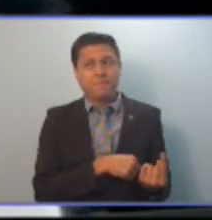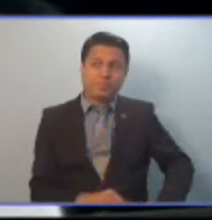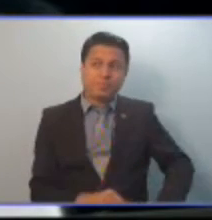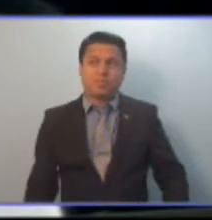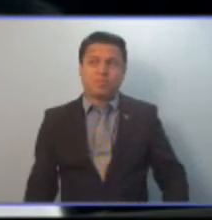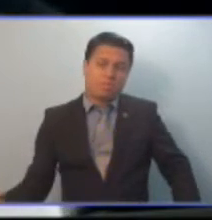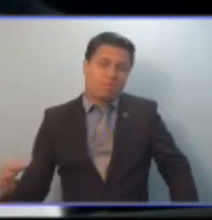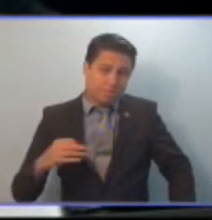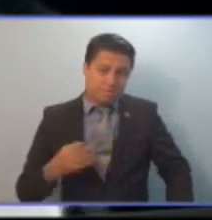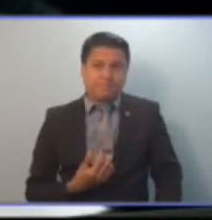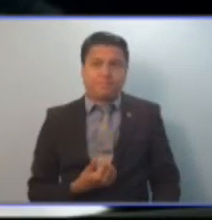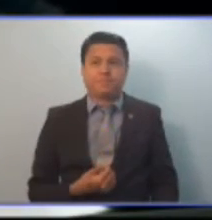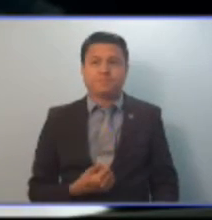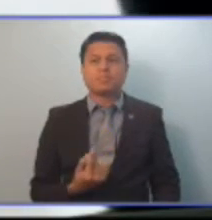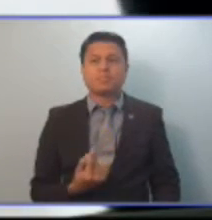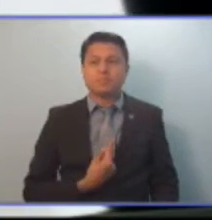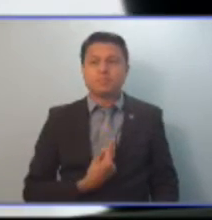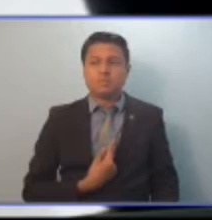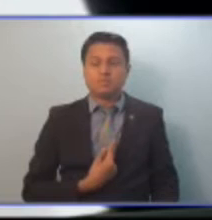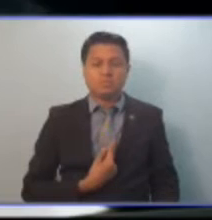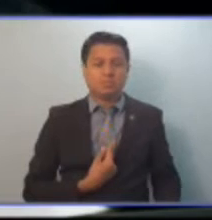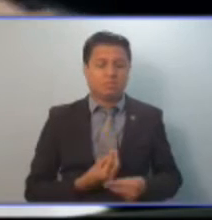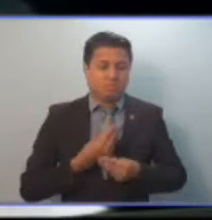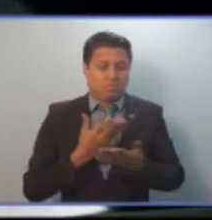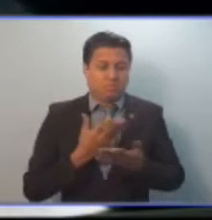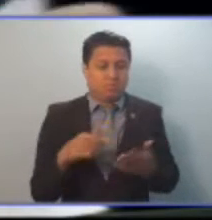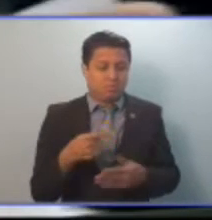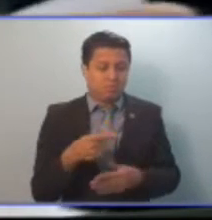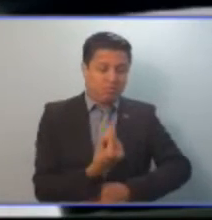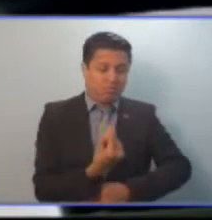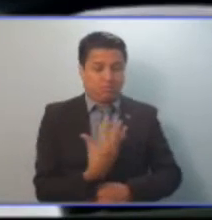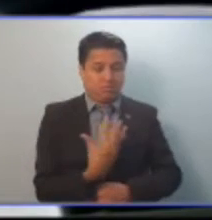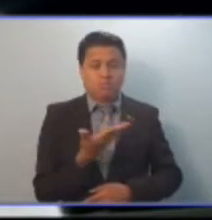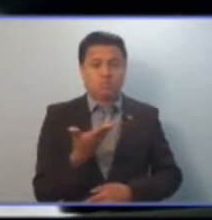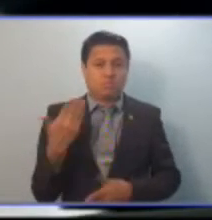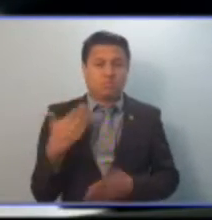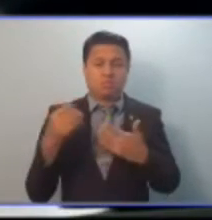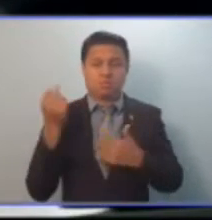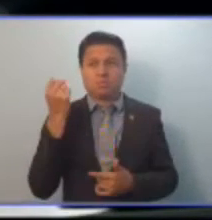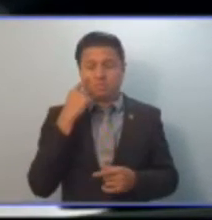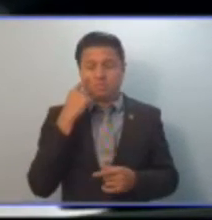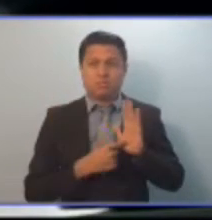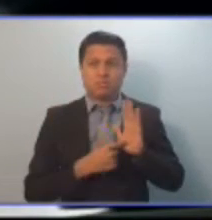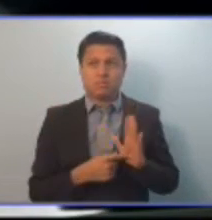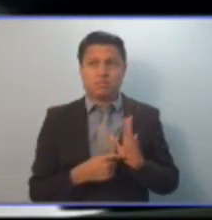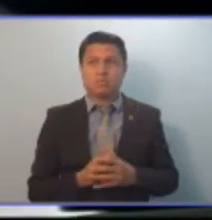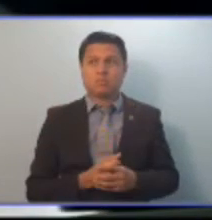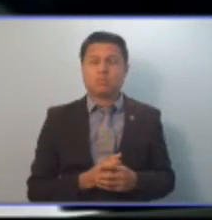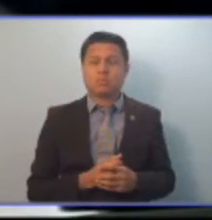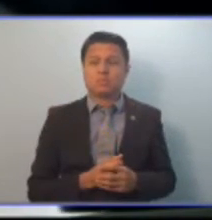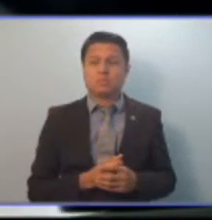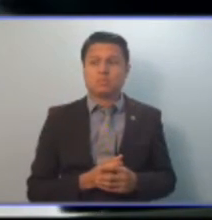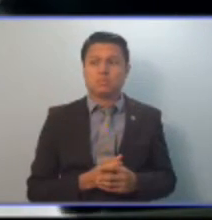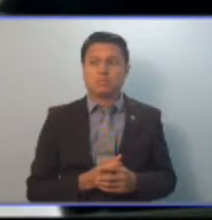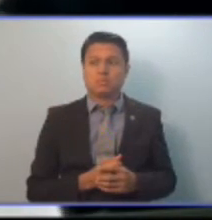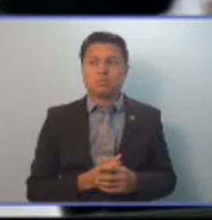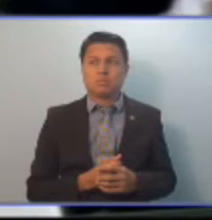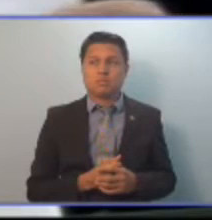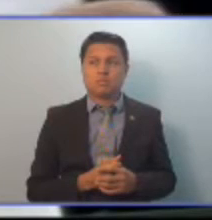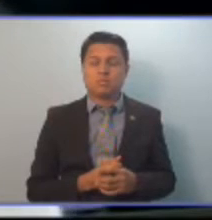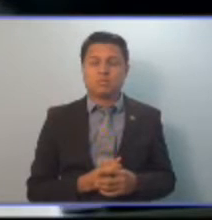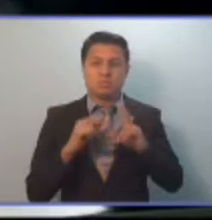autenticidad cuando dice que una de las cosas principales es, de los